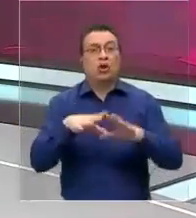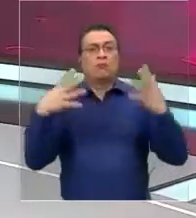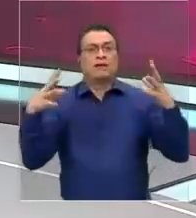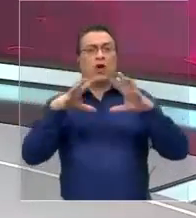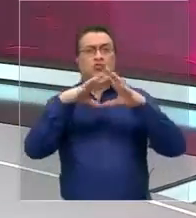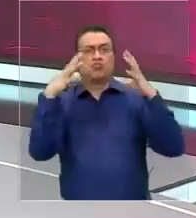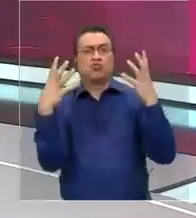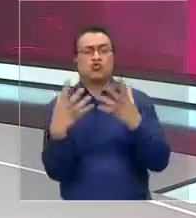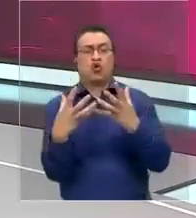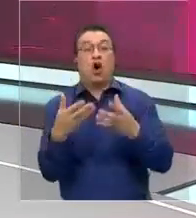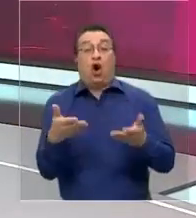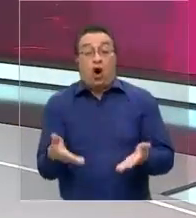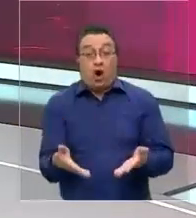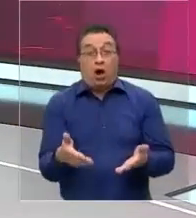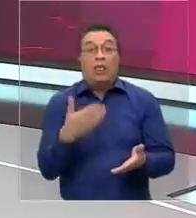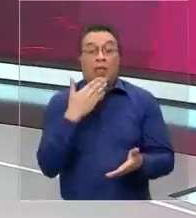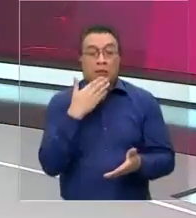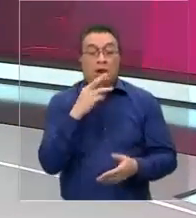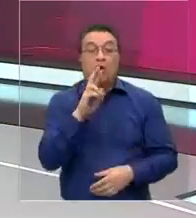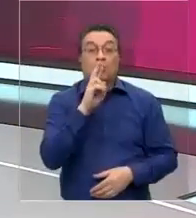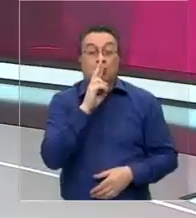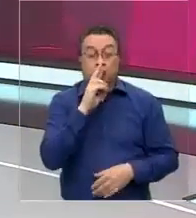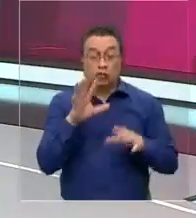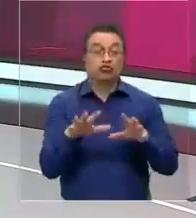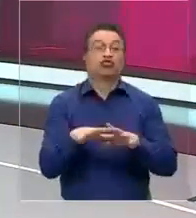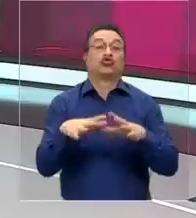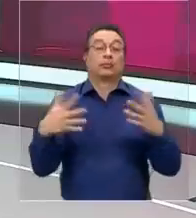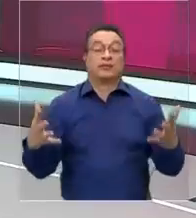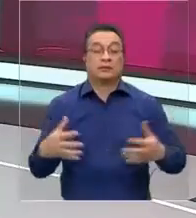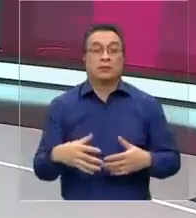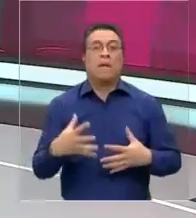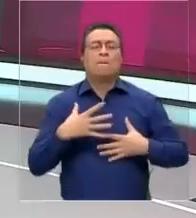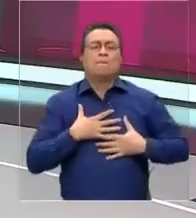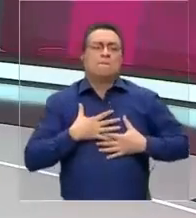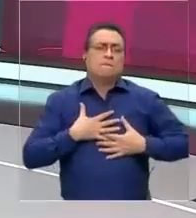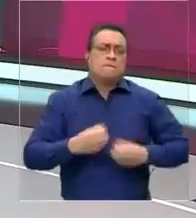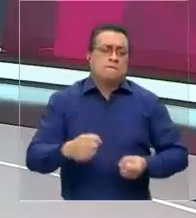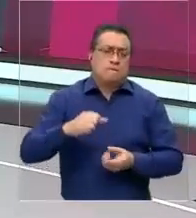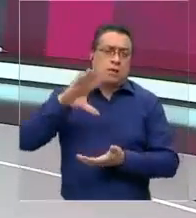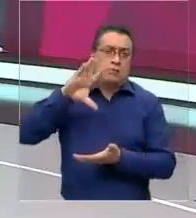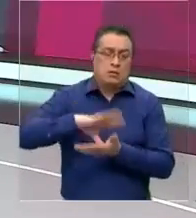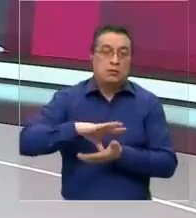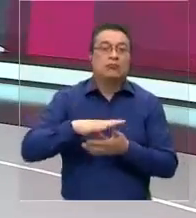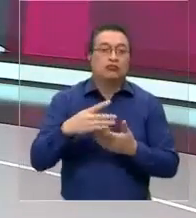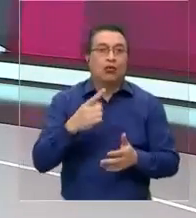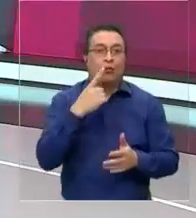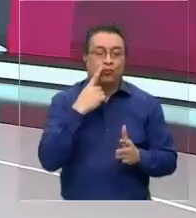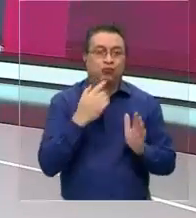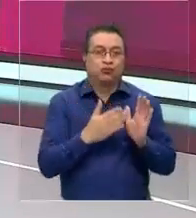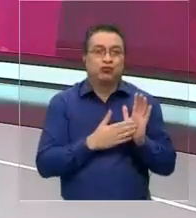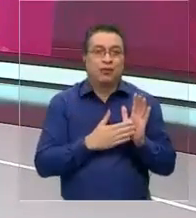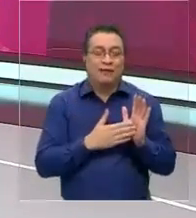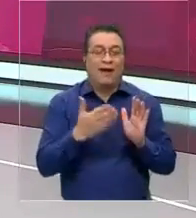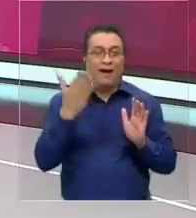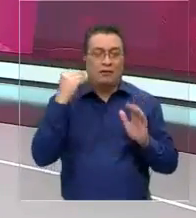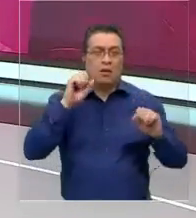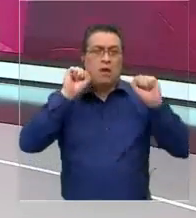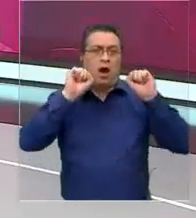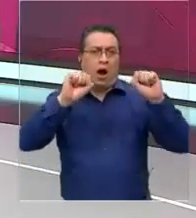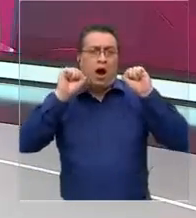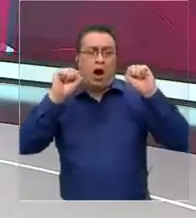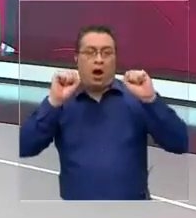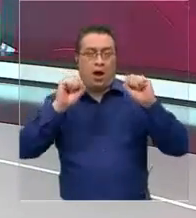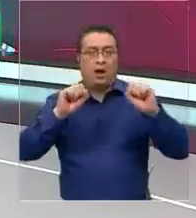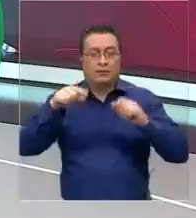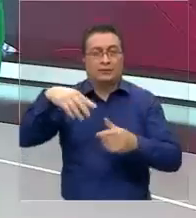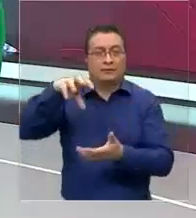y hoy incluso hasta los mismos rusos, Macarena. Claro, un patriotismo que ya había quedado en evidencia con las emblemáticas protestas en el